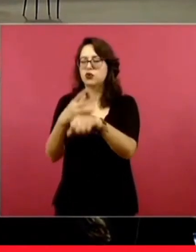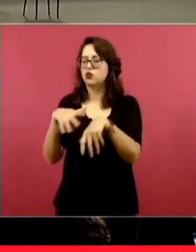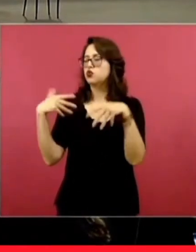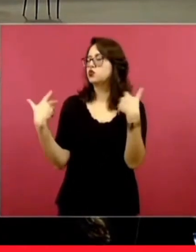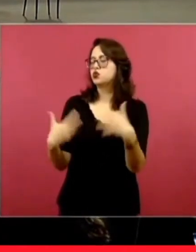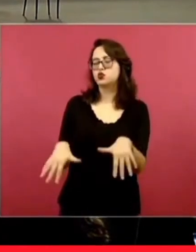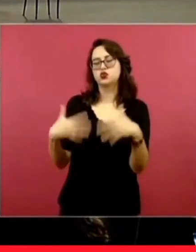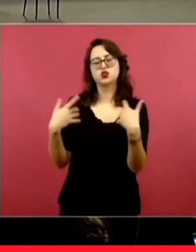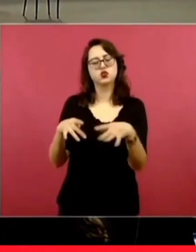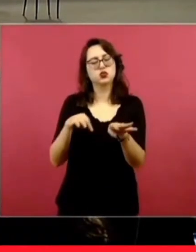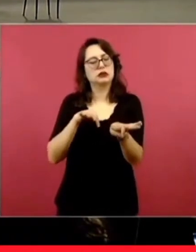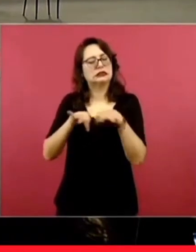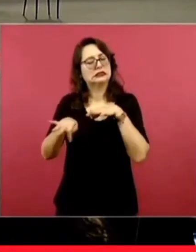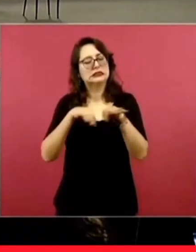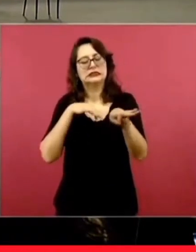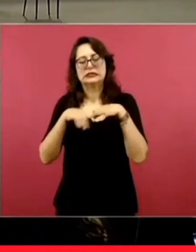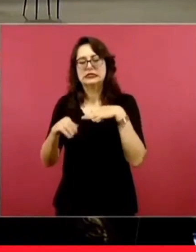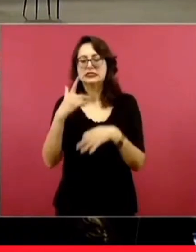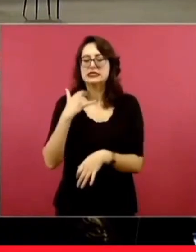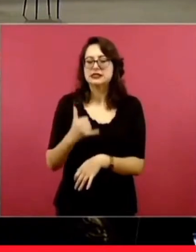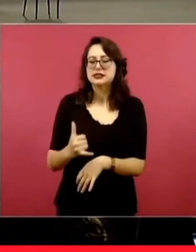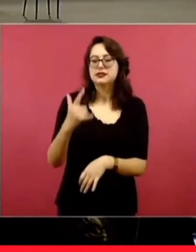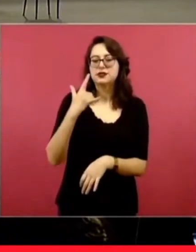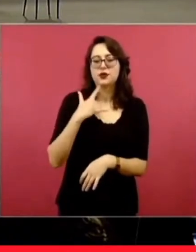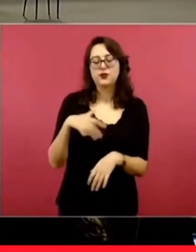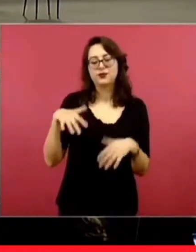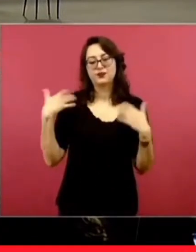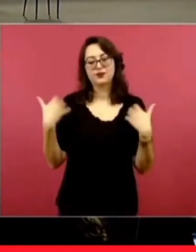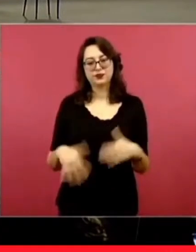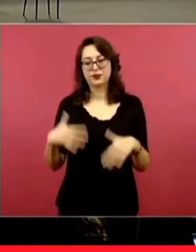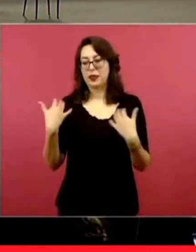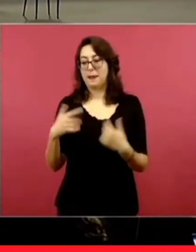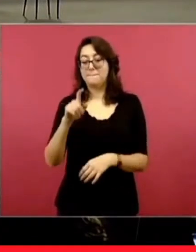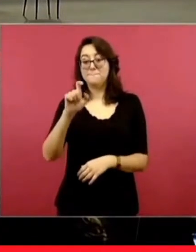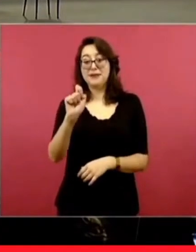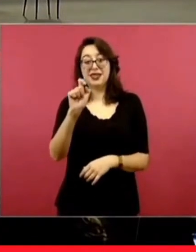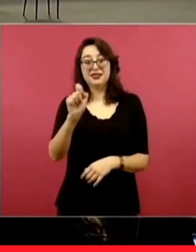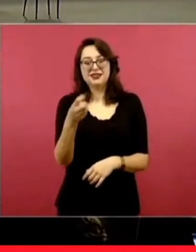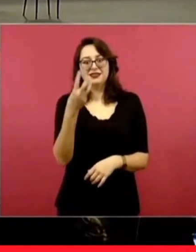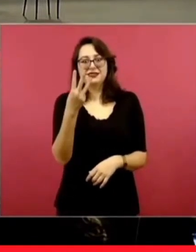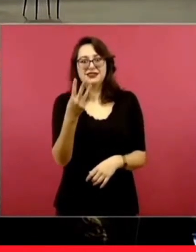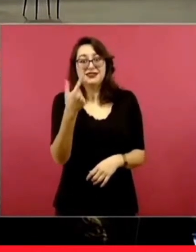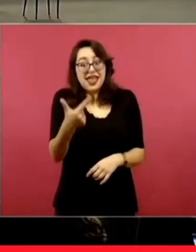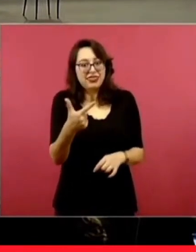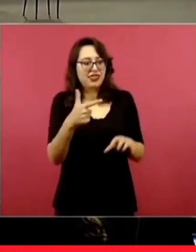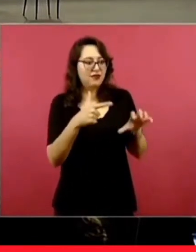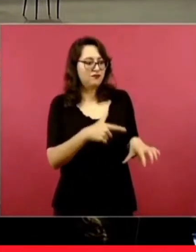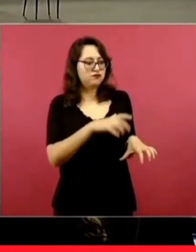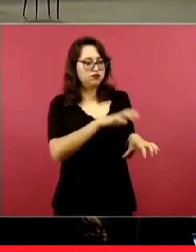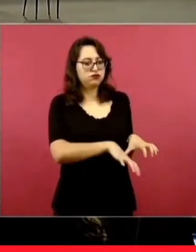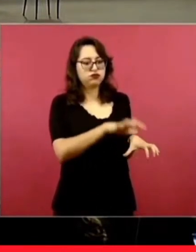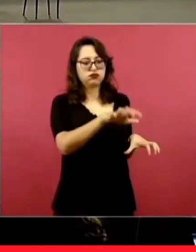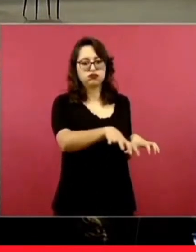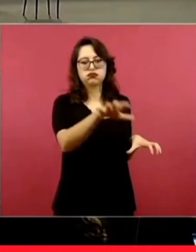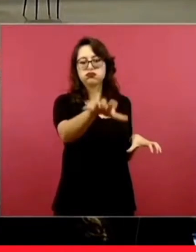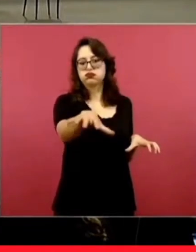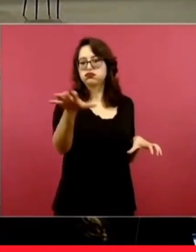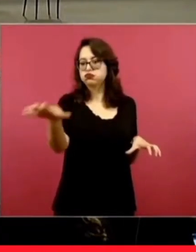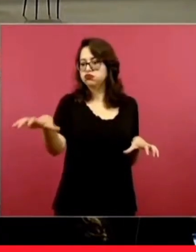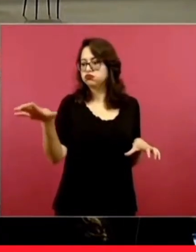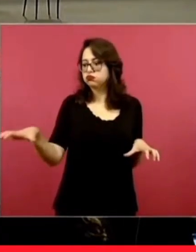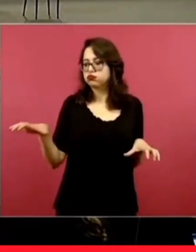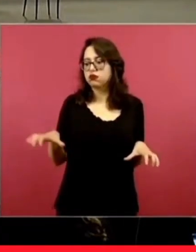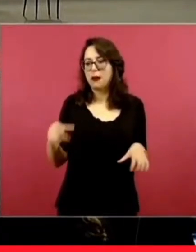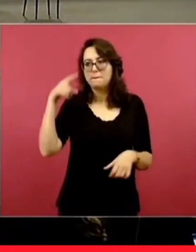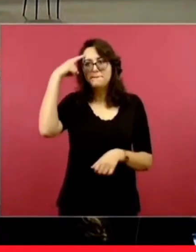restauradores y restauradoras que están trabajando en estas 27 zonas donde tenemos el PROMESA, Programa de Mejoramiento de